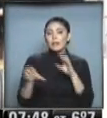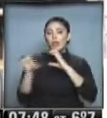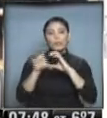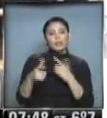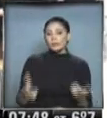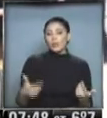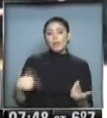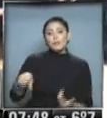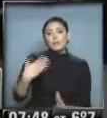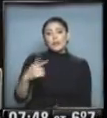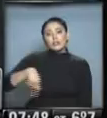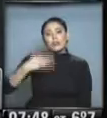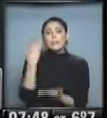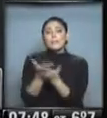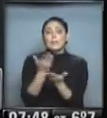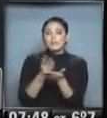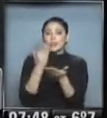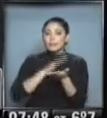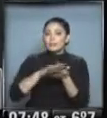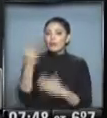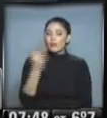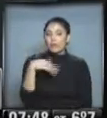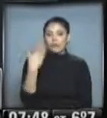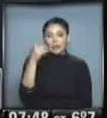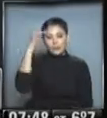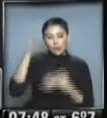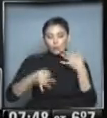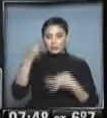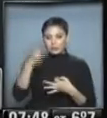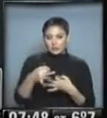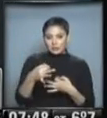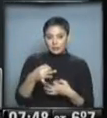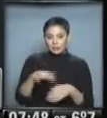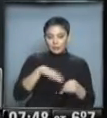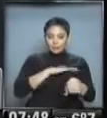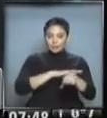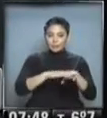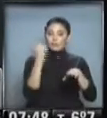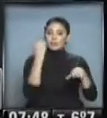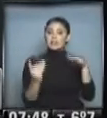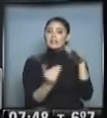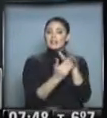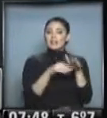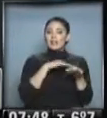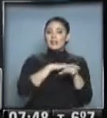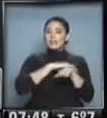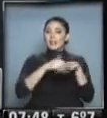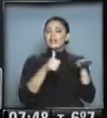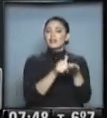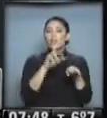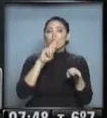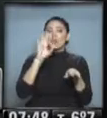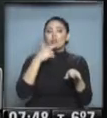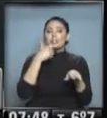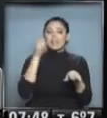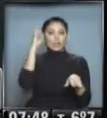presentarían un recurso de amparo ante la justicia en el andén central por ejemplo de la estación rosas dicen